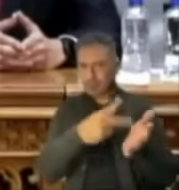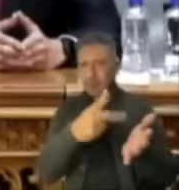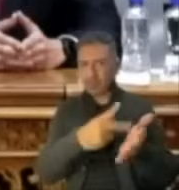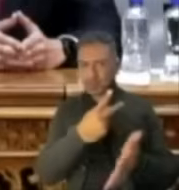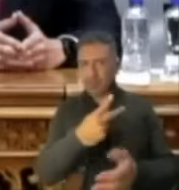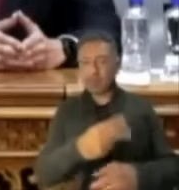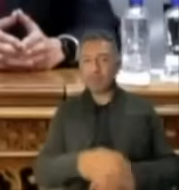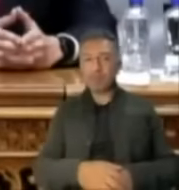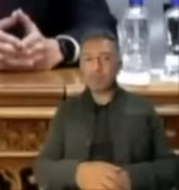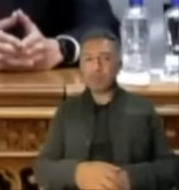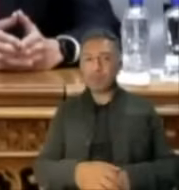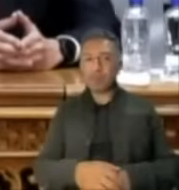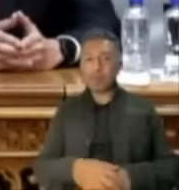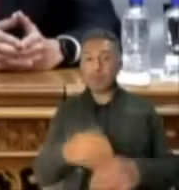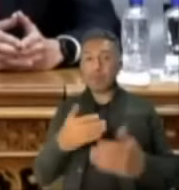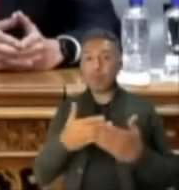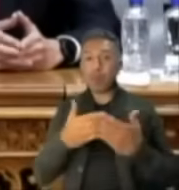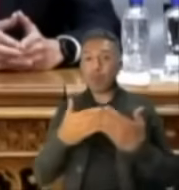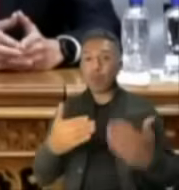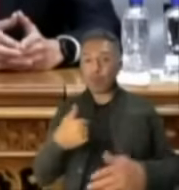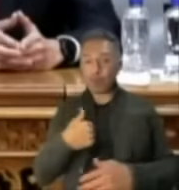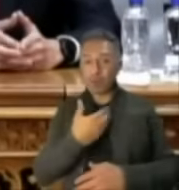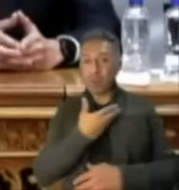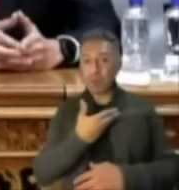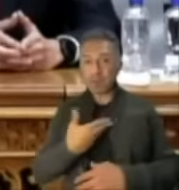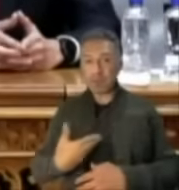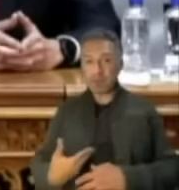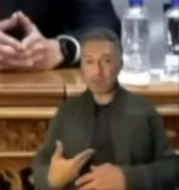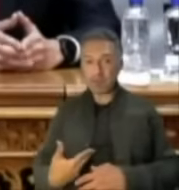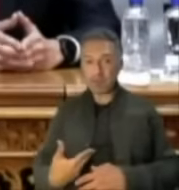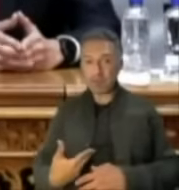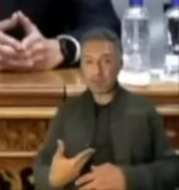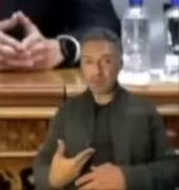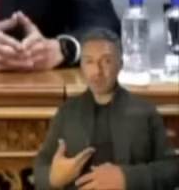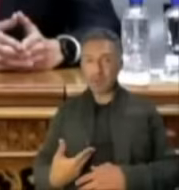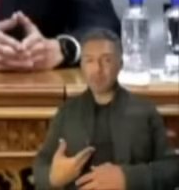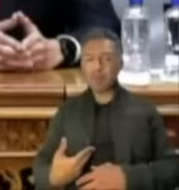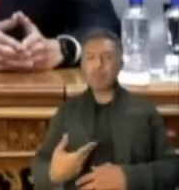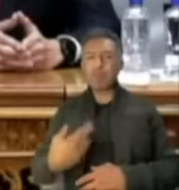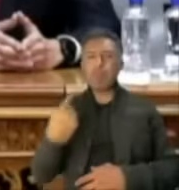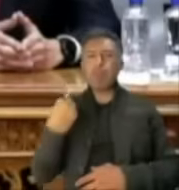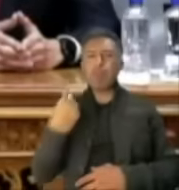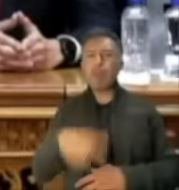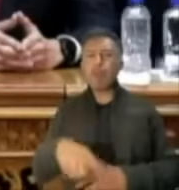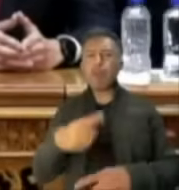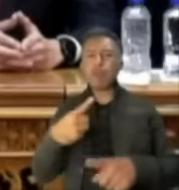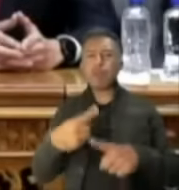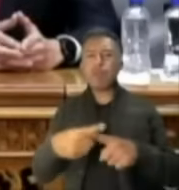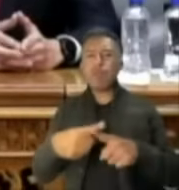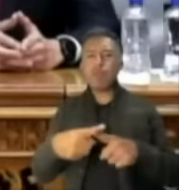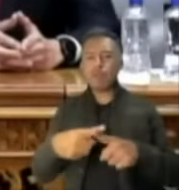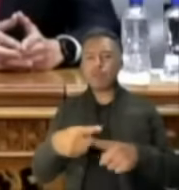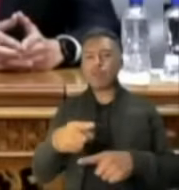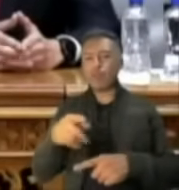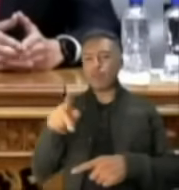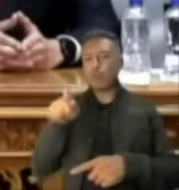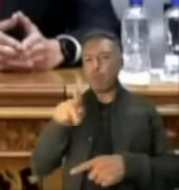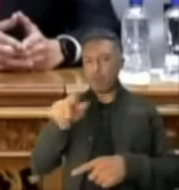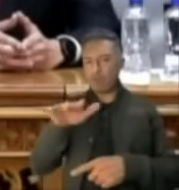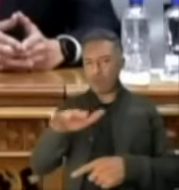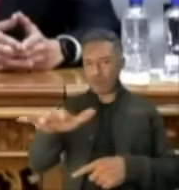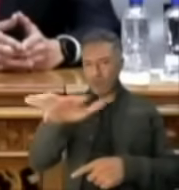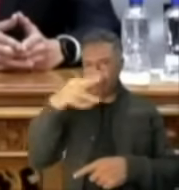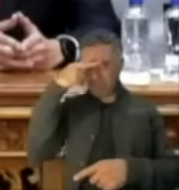soy presidente porque lo decidió el pueblo de México de manera libre,